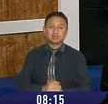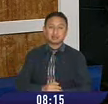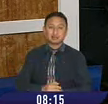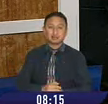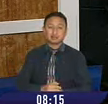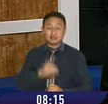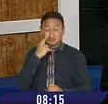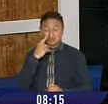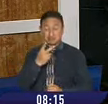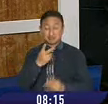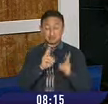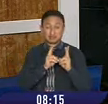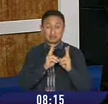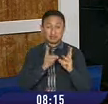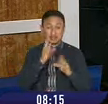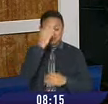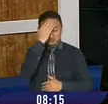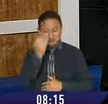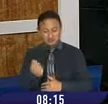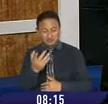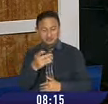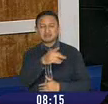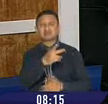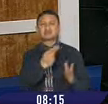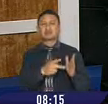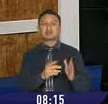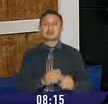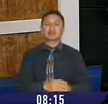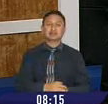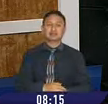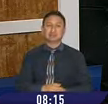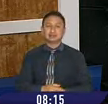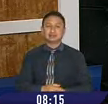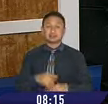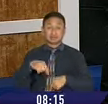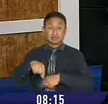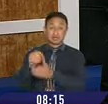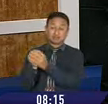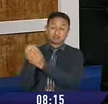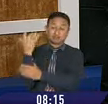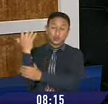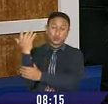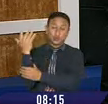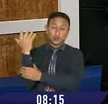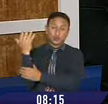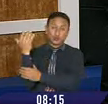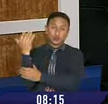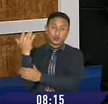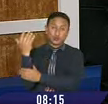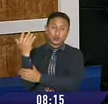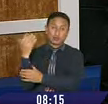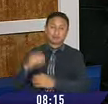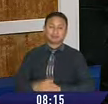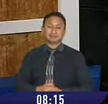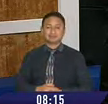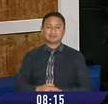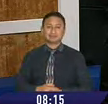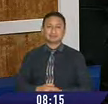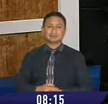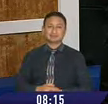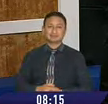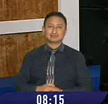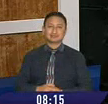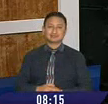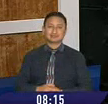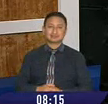vecinos, mi querida Prisi, muy buenos días. ¿Qué pasa por ahí? Con vela encendida, Prisi, procesión de por medio. Adelante contigo.